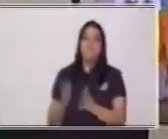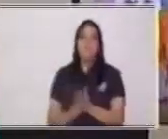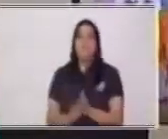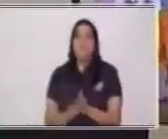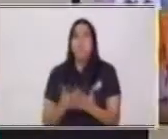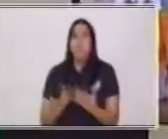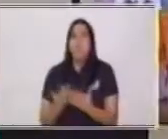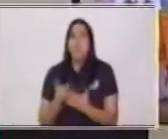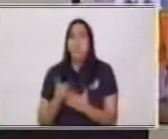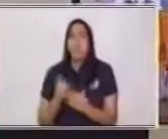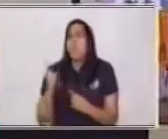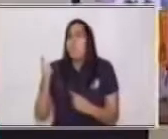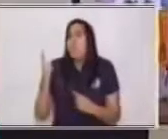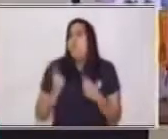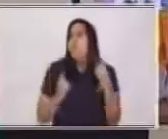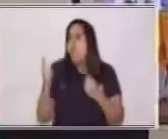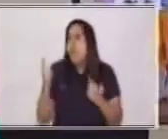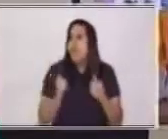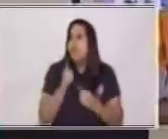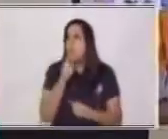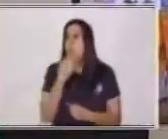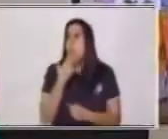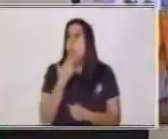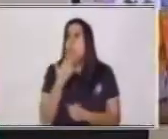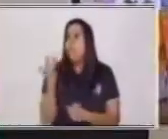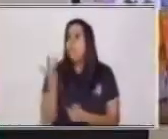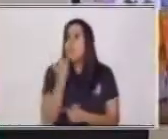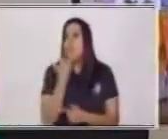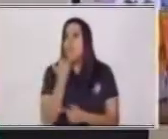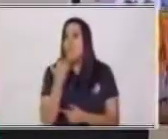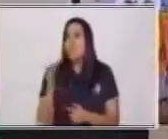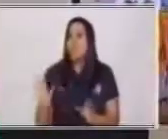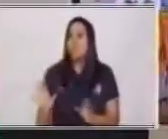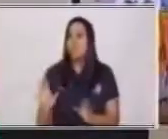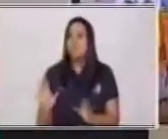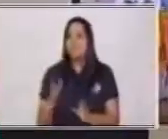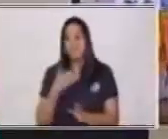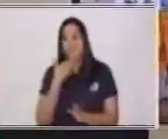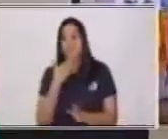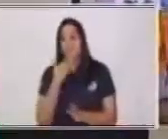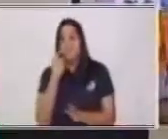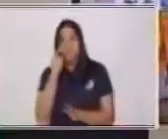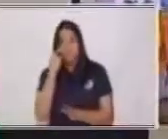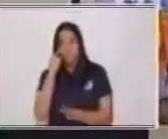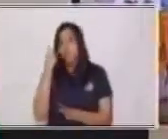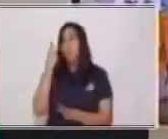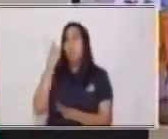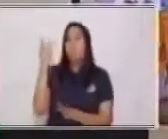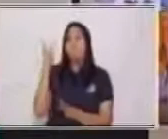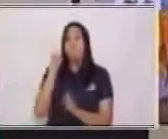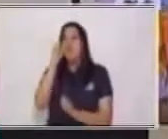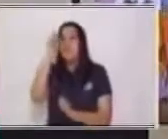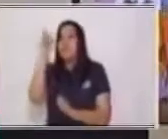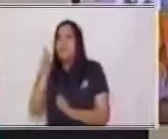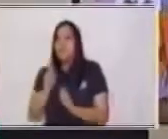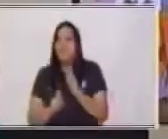¿Cuál es tu color favorito? Eso está re fácil. Si vemos los signos, podemos decir que